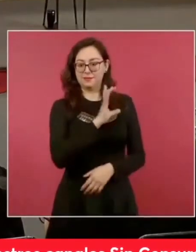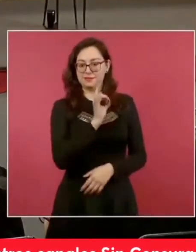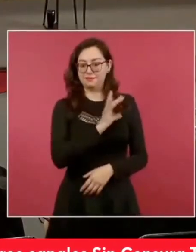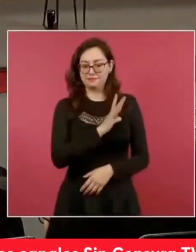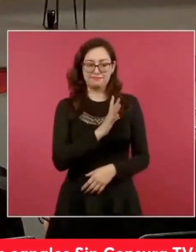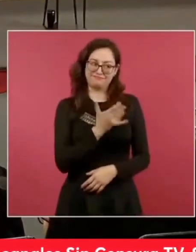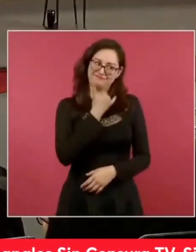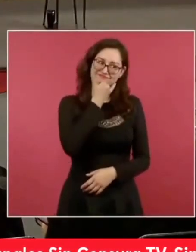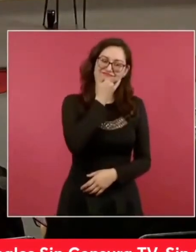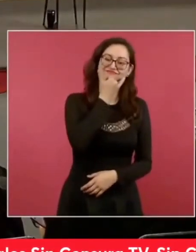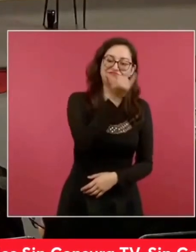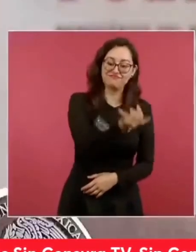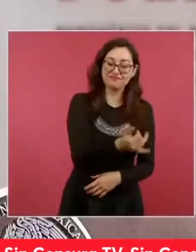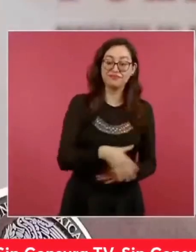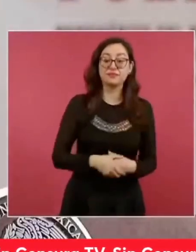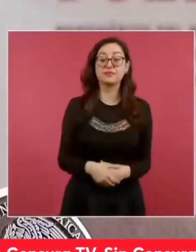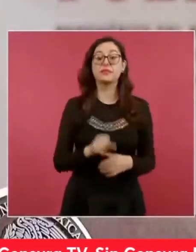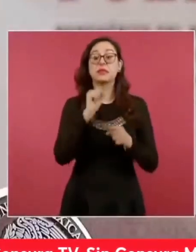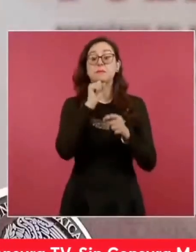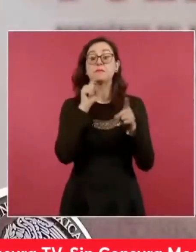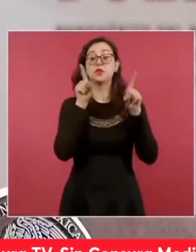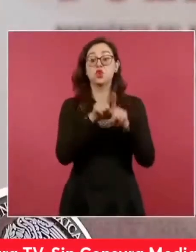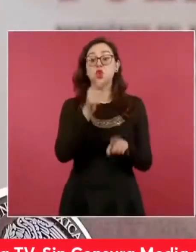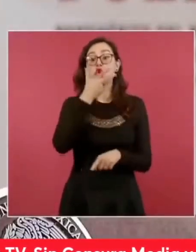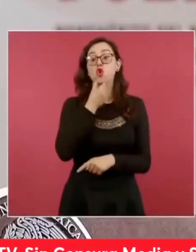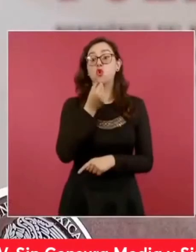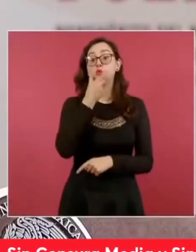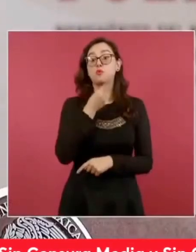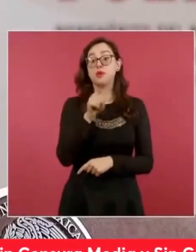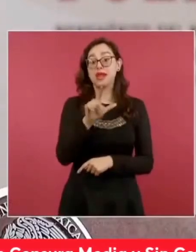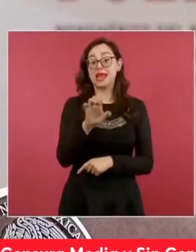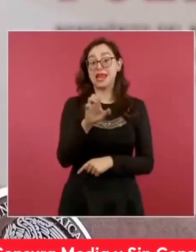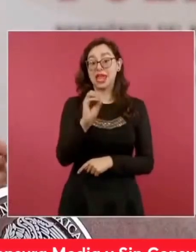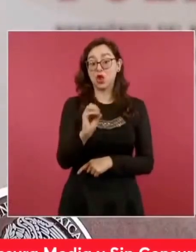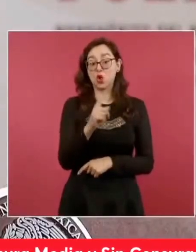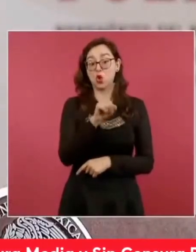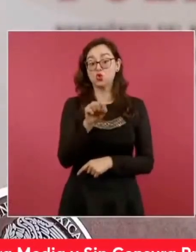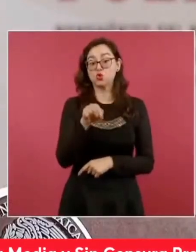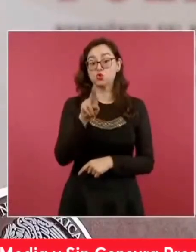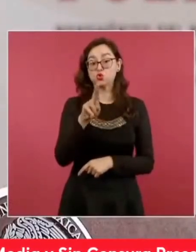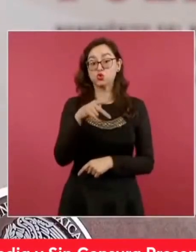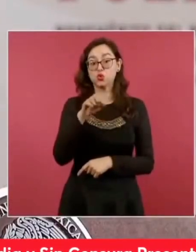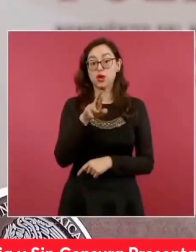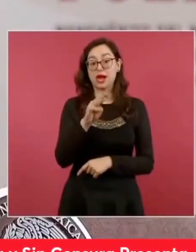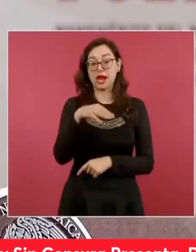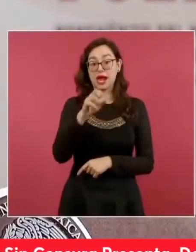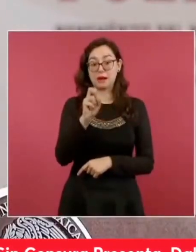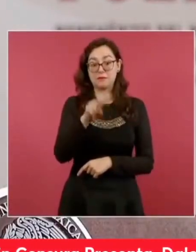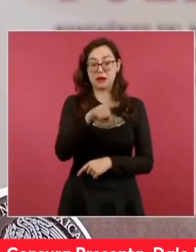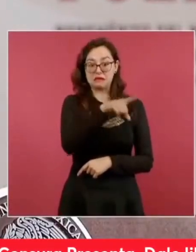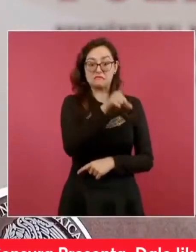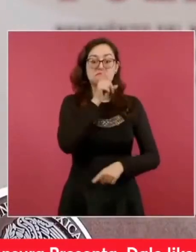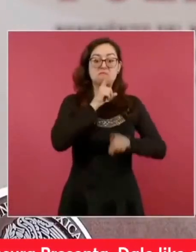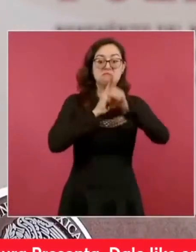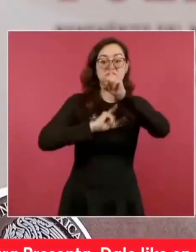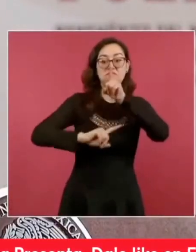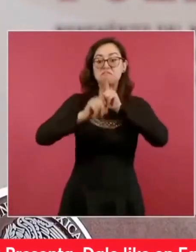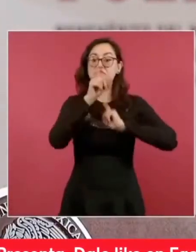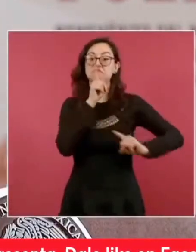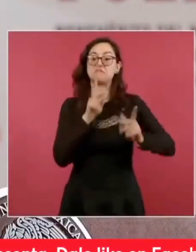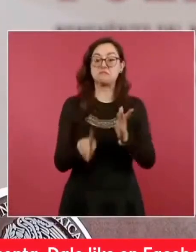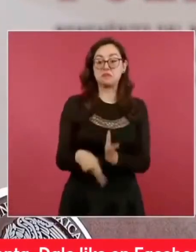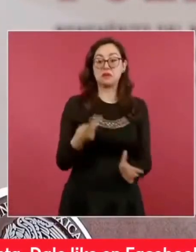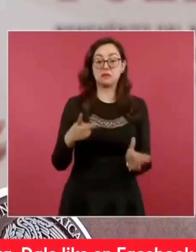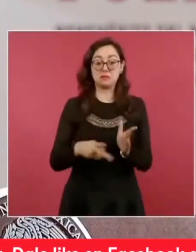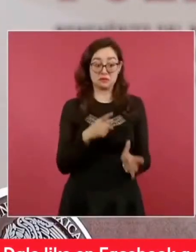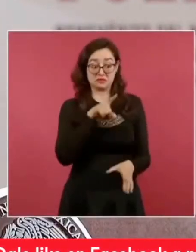de la sección Quienes quieren las mentiras? Y no es por decir la verdad, es porque miente como respira, cuando dijo que